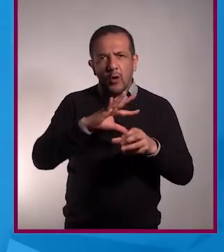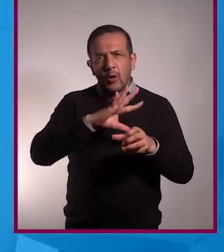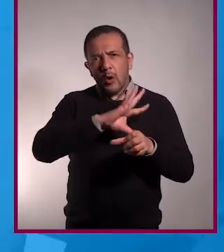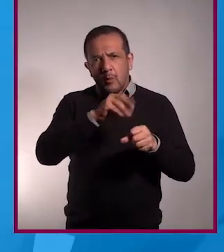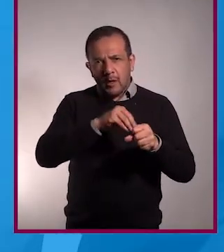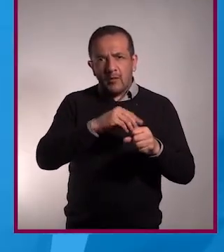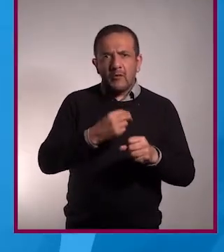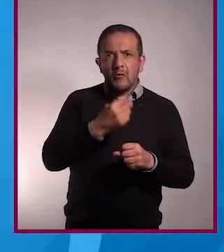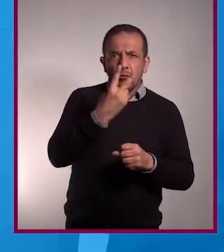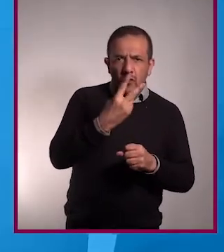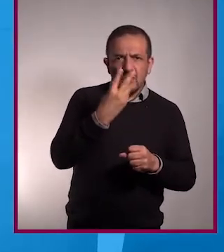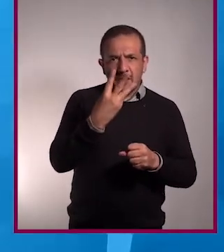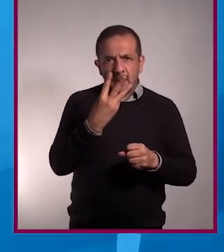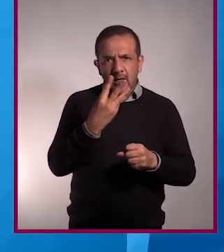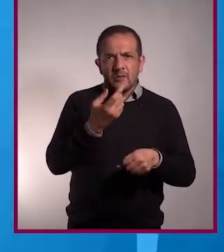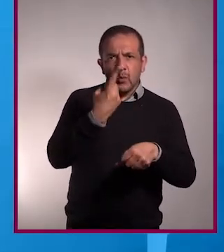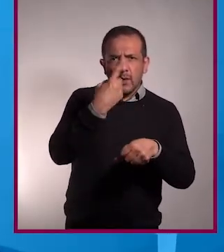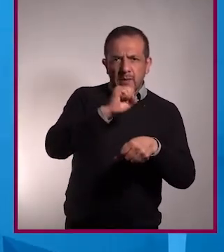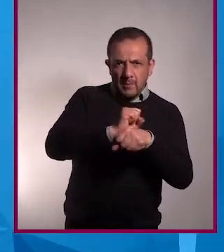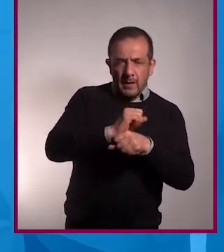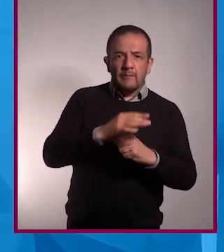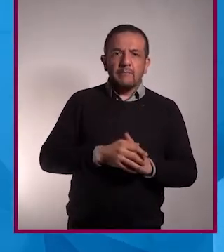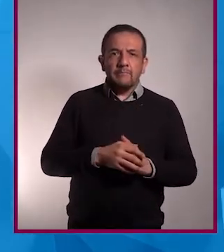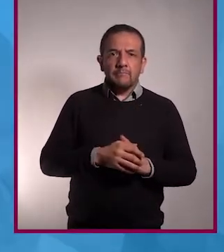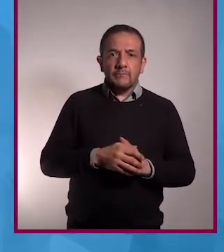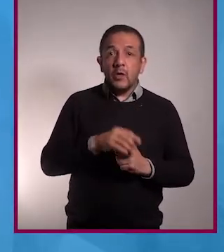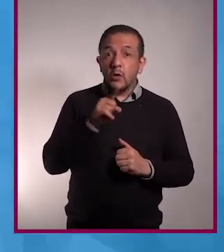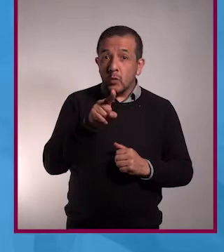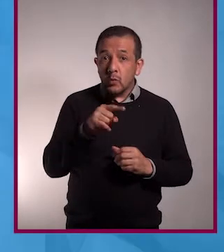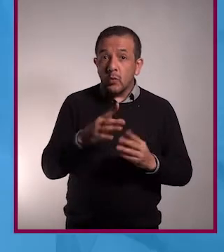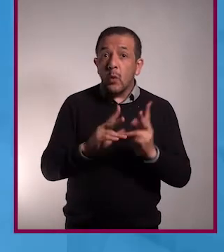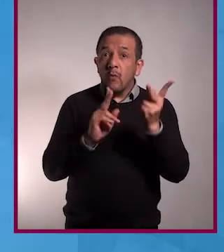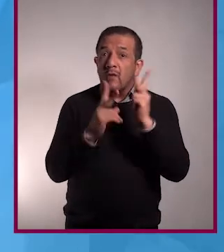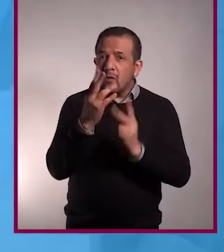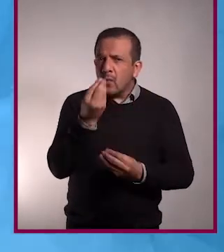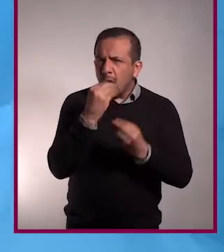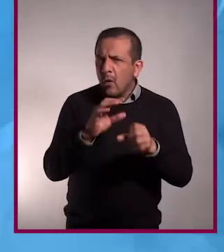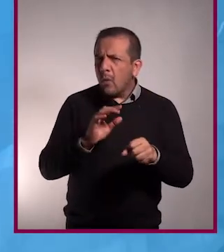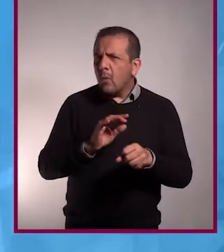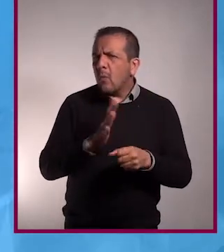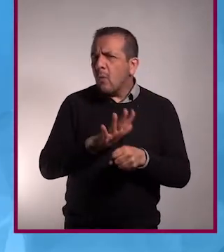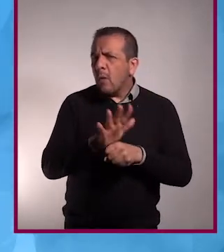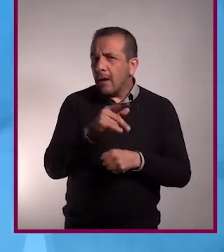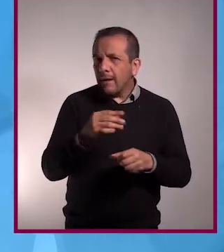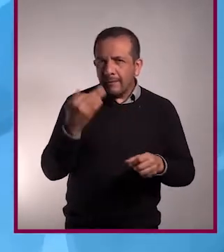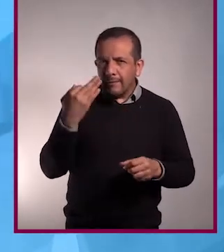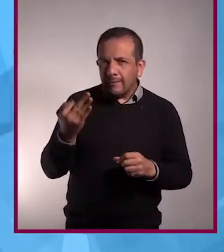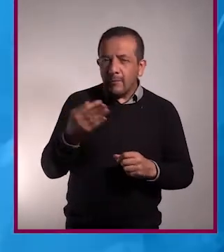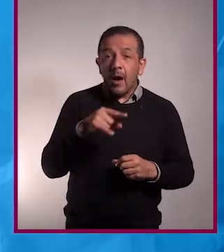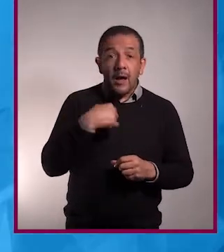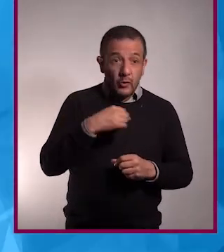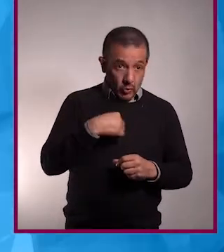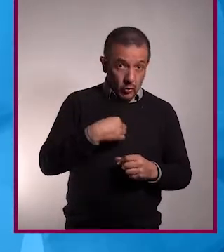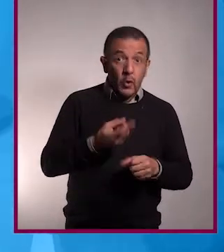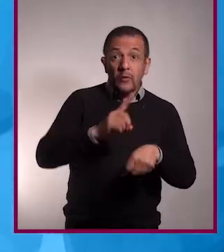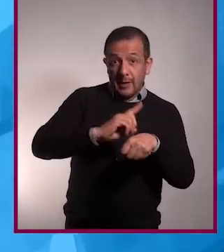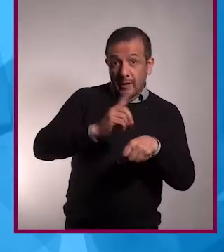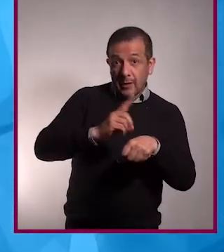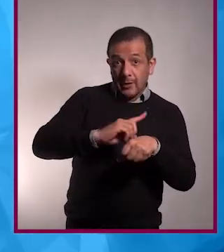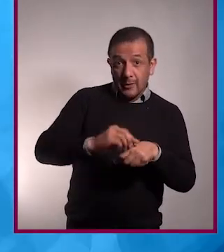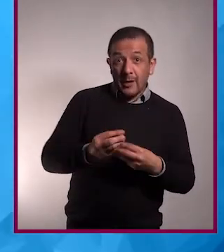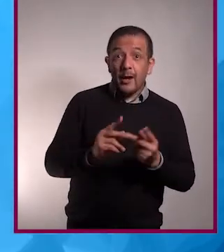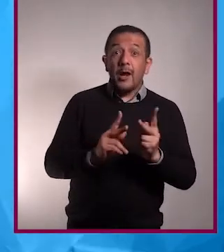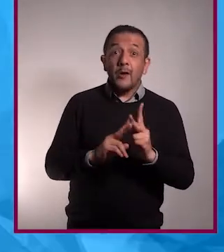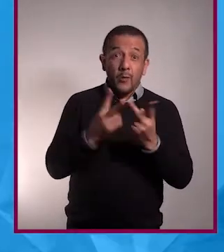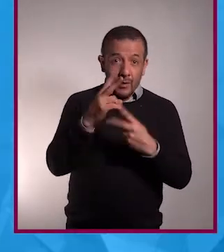en general suelo consumir entre 2 a 3 veces a la semana. ¿Cada cuánto tiempo comes una verdura? Como verduras